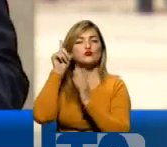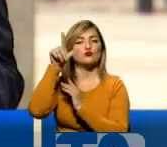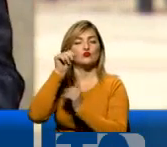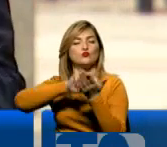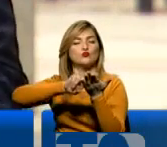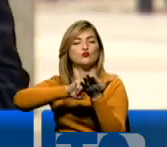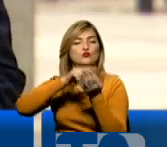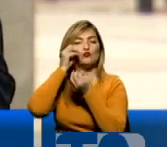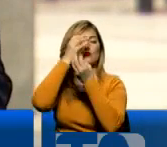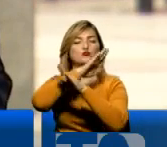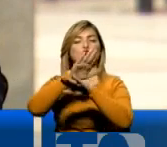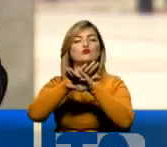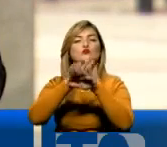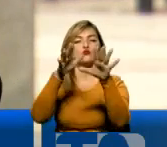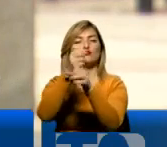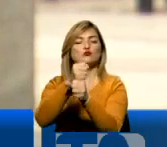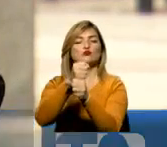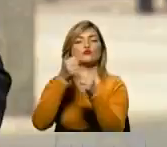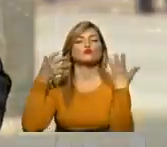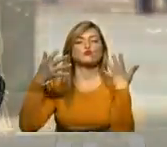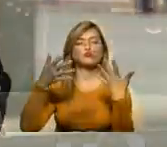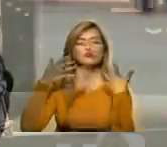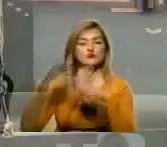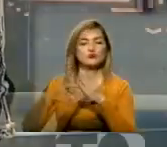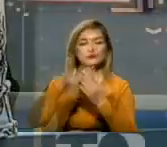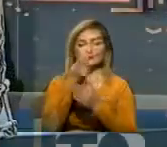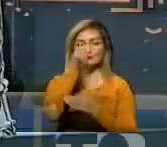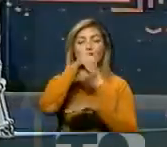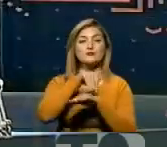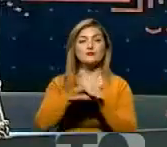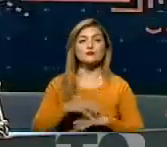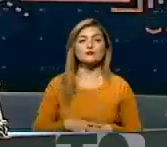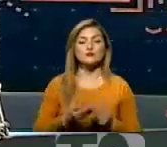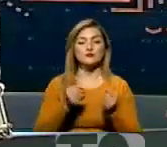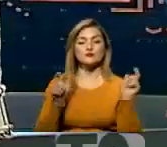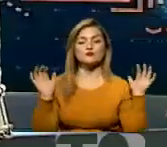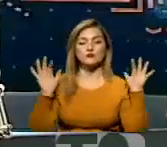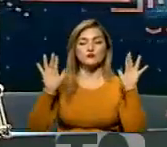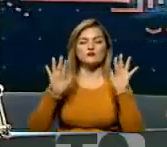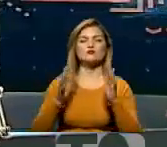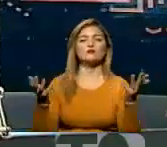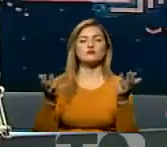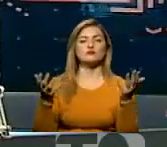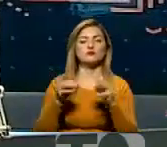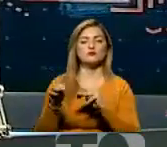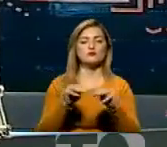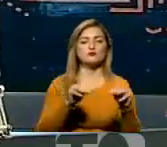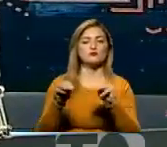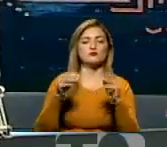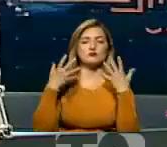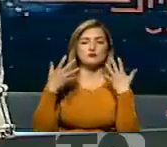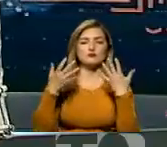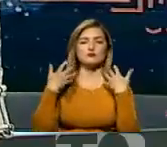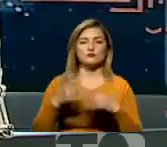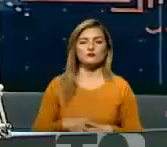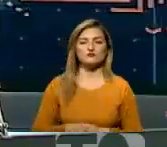dar nuevos anuncios en materia de seguridad en Guayaquil y en otras ciudades del país. Y gran cantidad de personas se registran en los centros comerciales de Guayaquil,